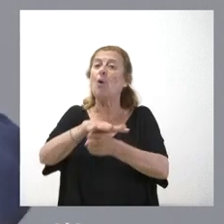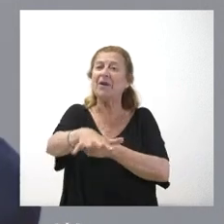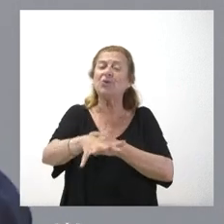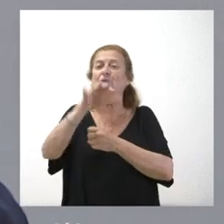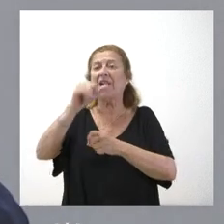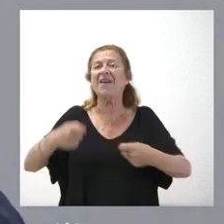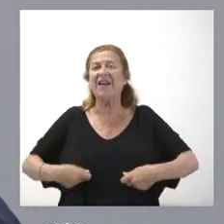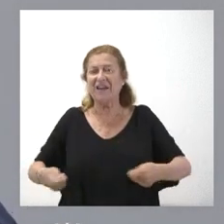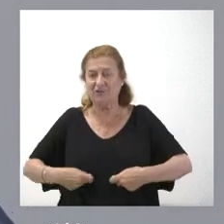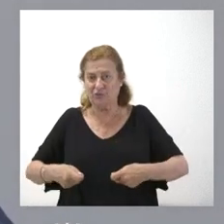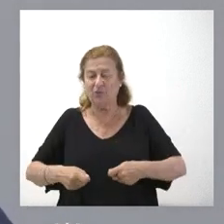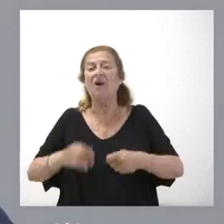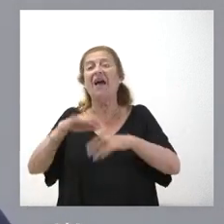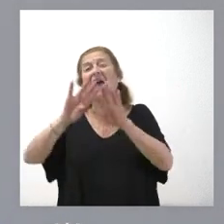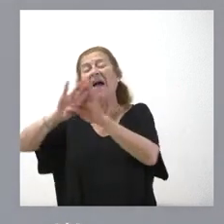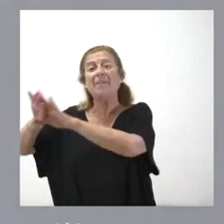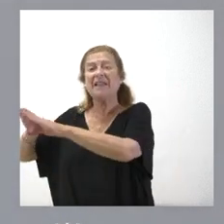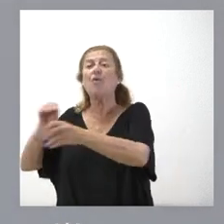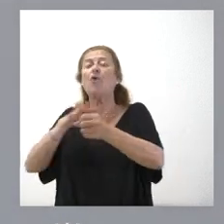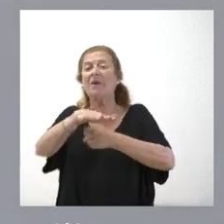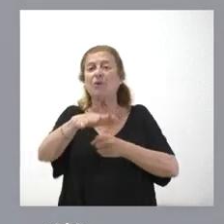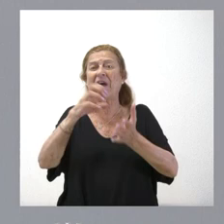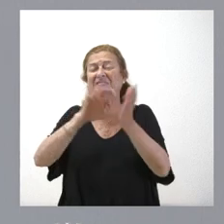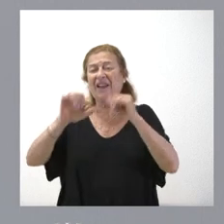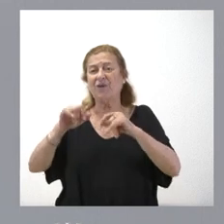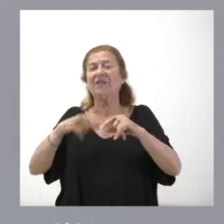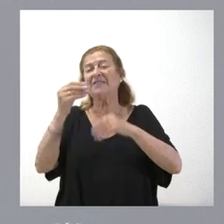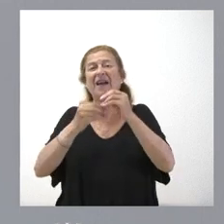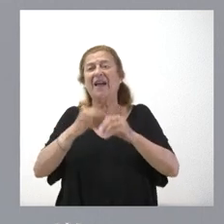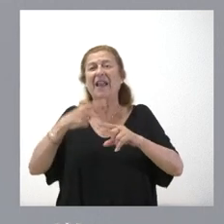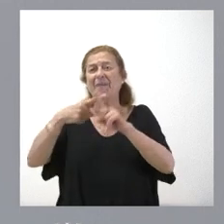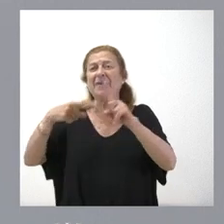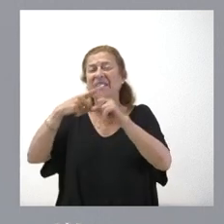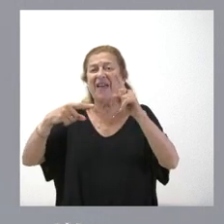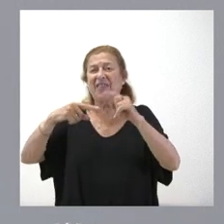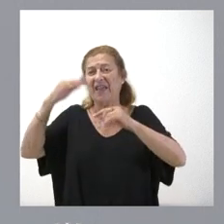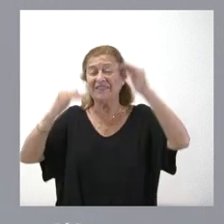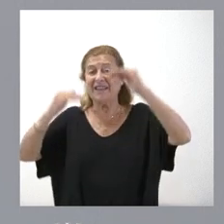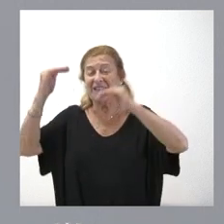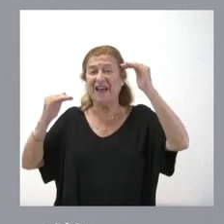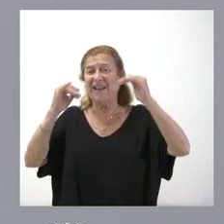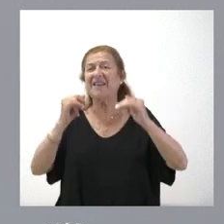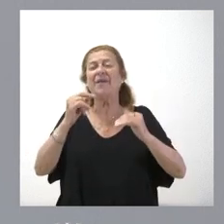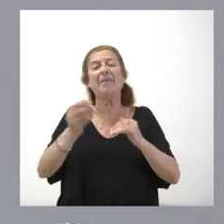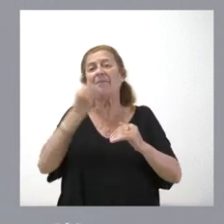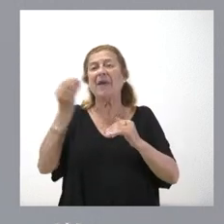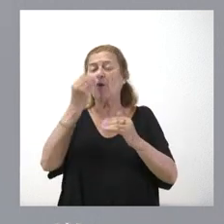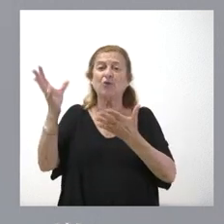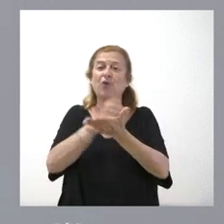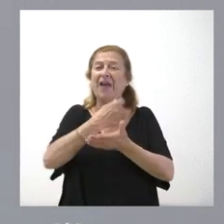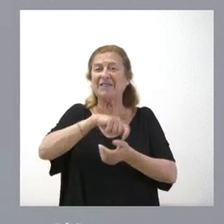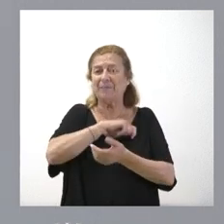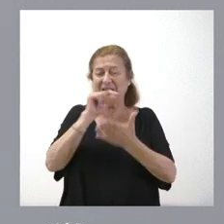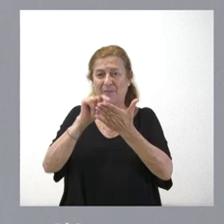gasto en el apartado de cobertura Castellano se encuentra por encima de la media Estatal y es la que obtiene la mayor puntuación de toda España